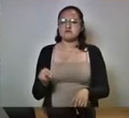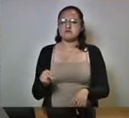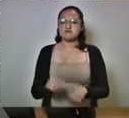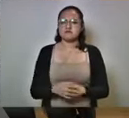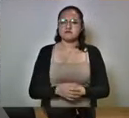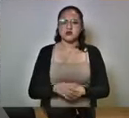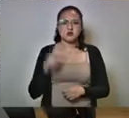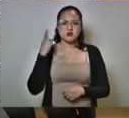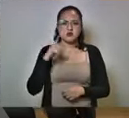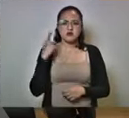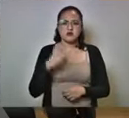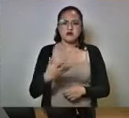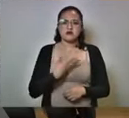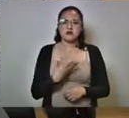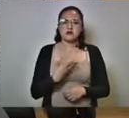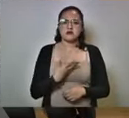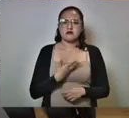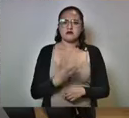Puebla tiene